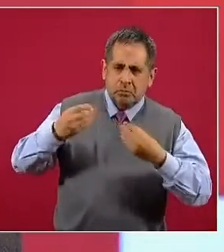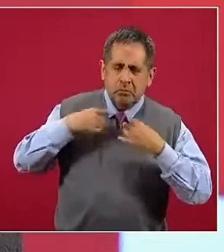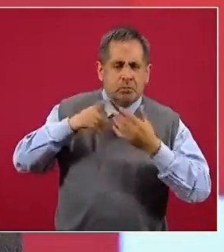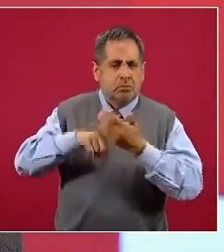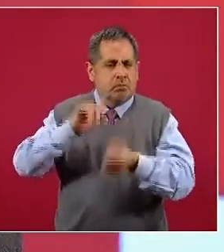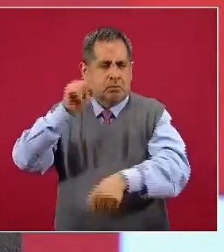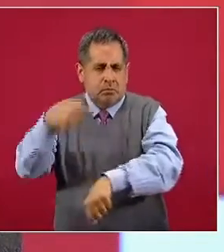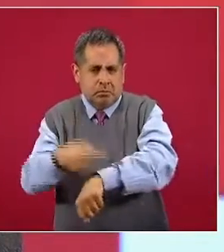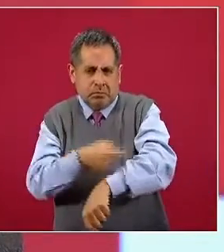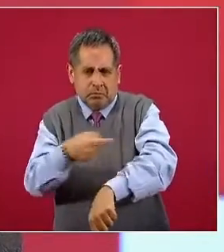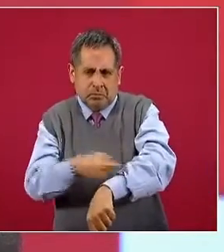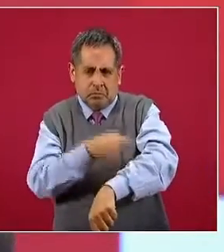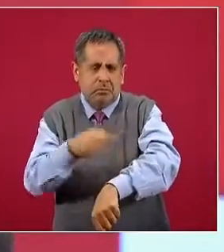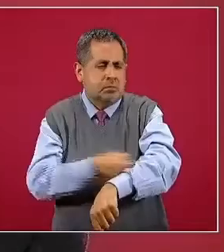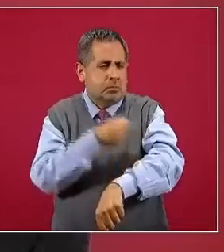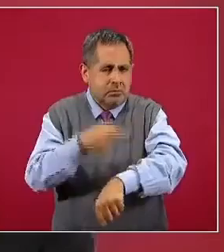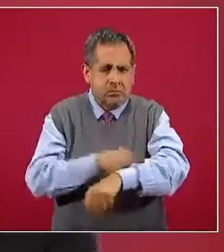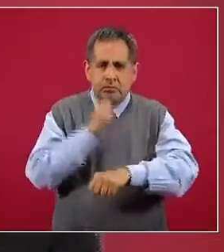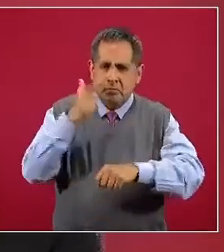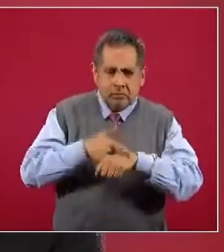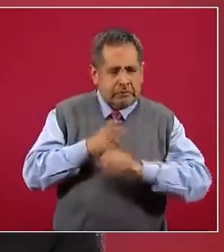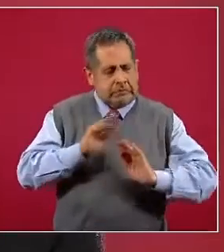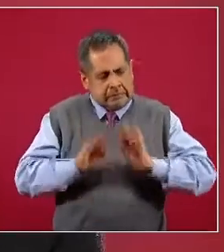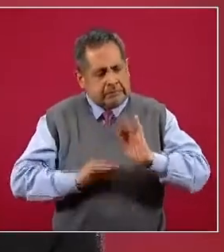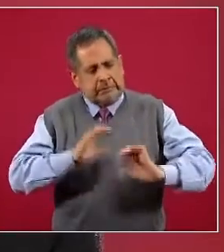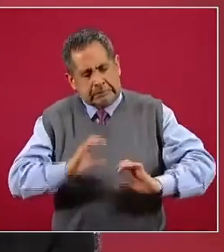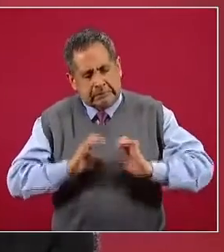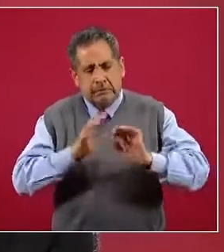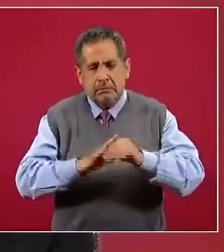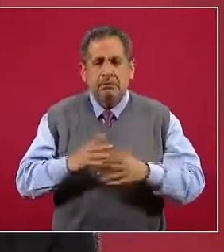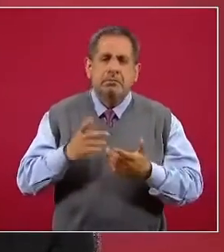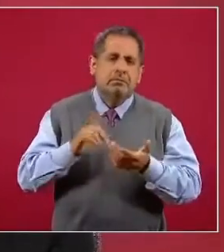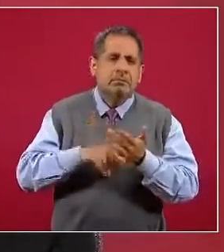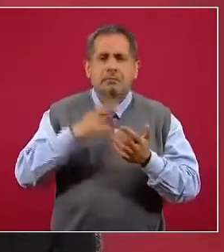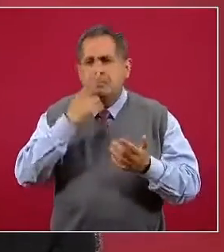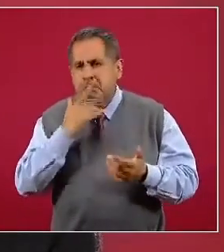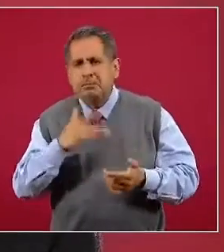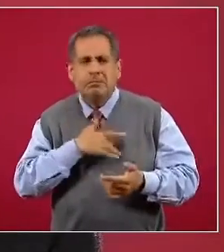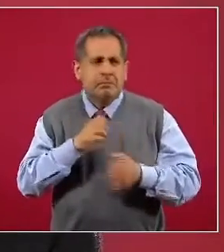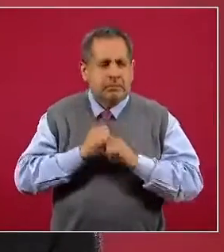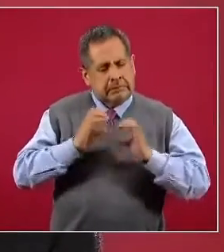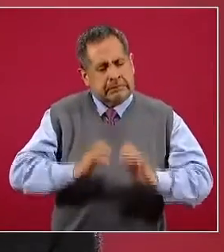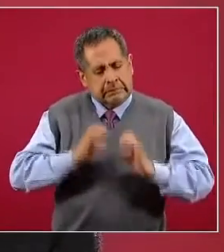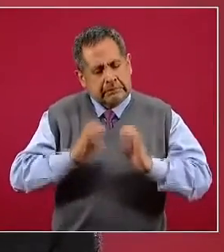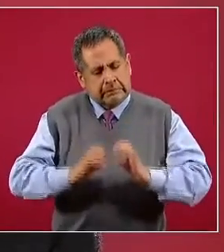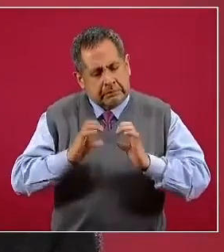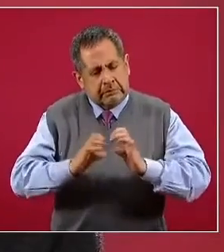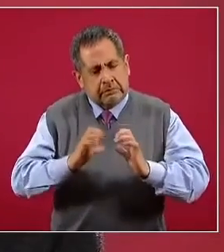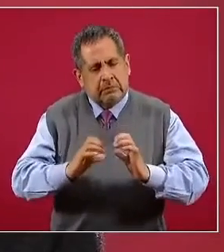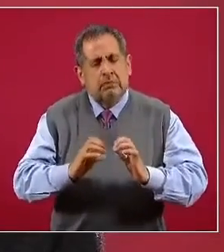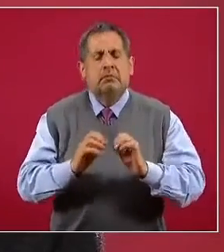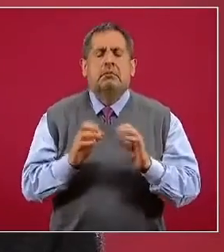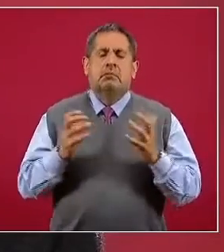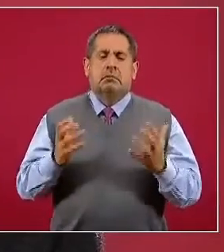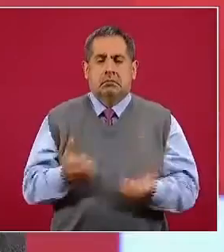solución intravenosa, controlar las enfermedades crónicas, y eso puede hacer una enorme diferencia respecto a la probabilidad